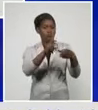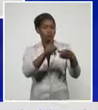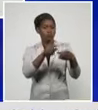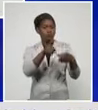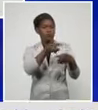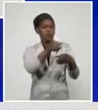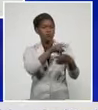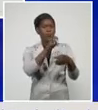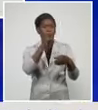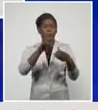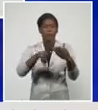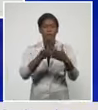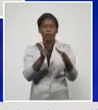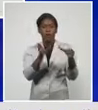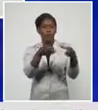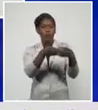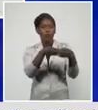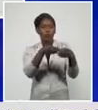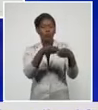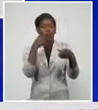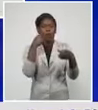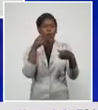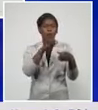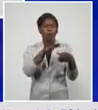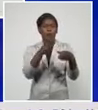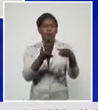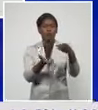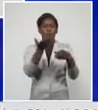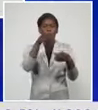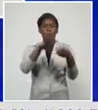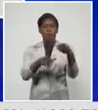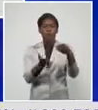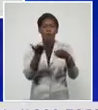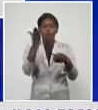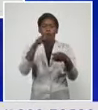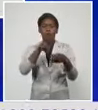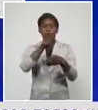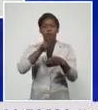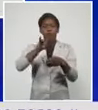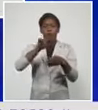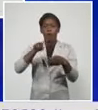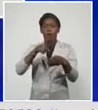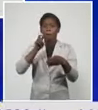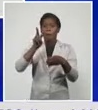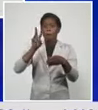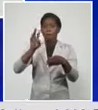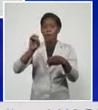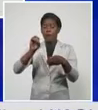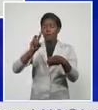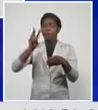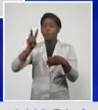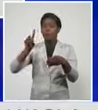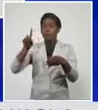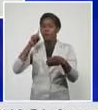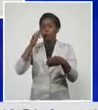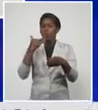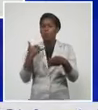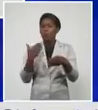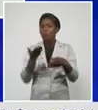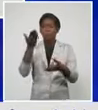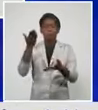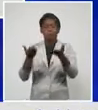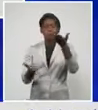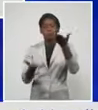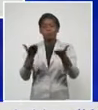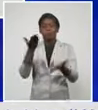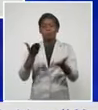días, 19, 20 y 21, y cómo se ha ido comportando.